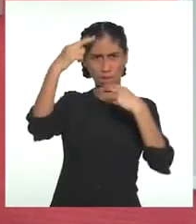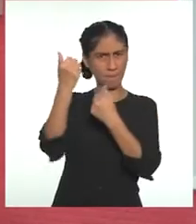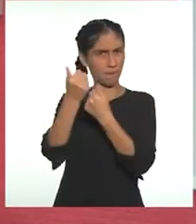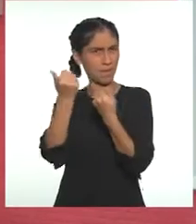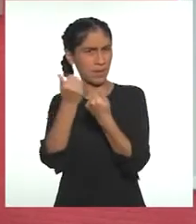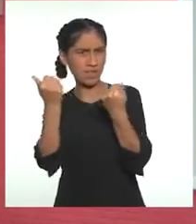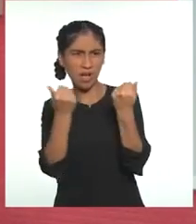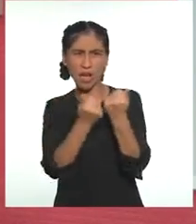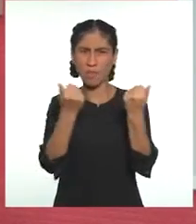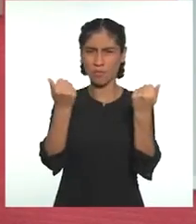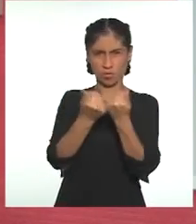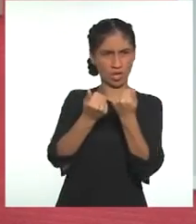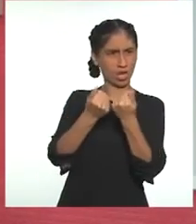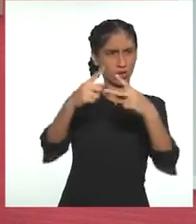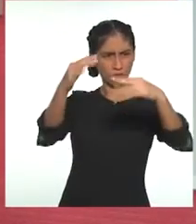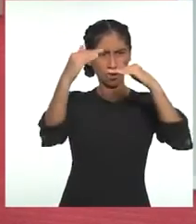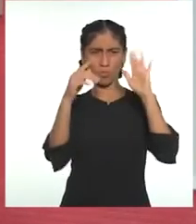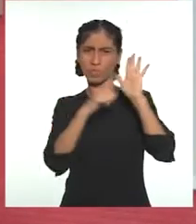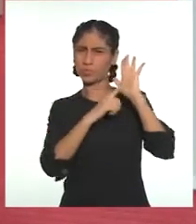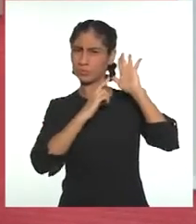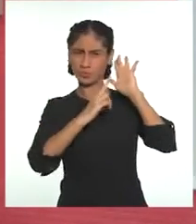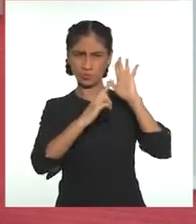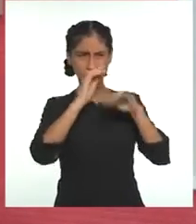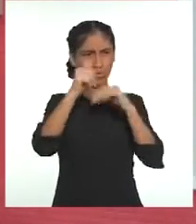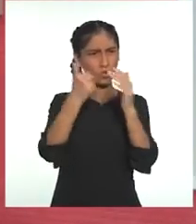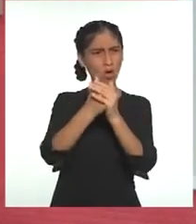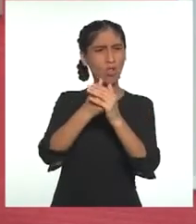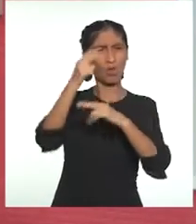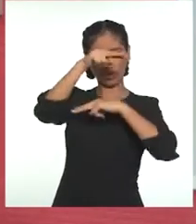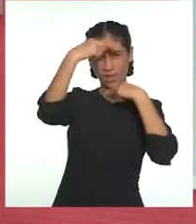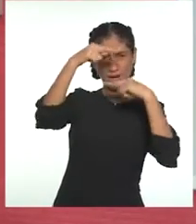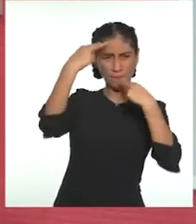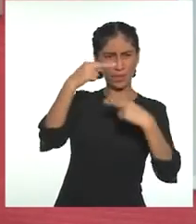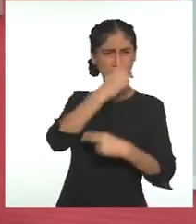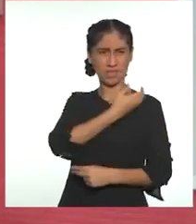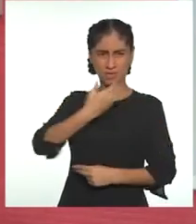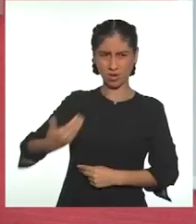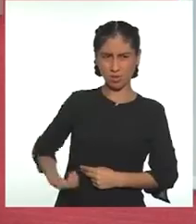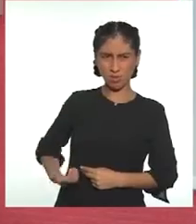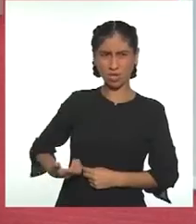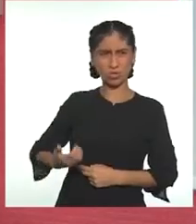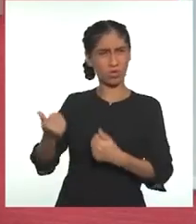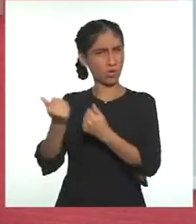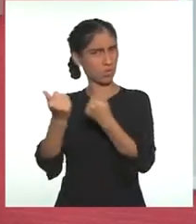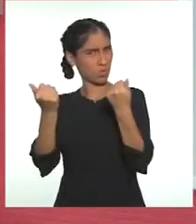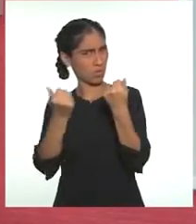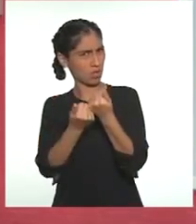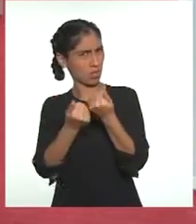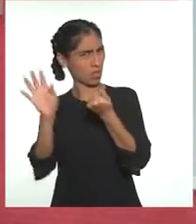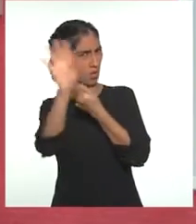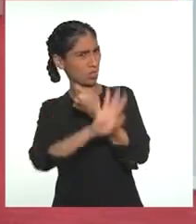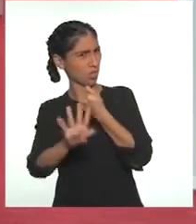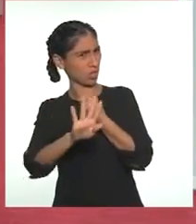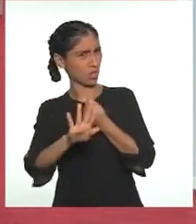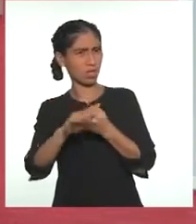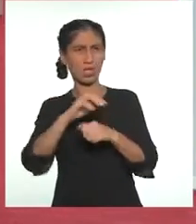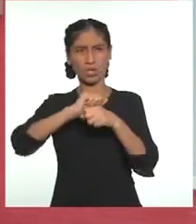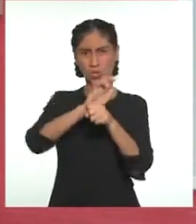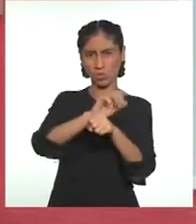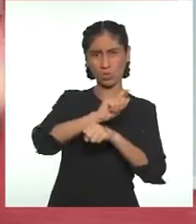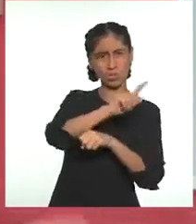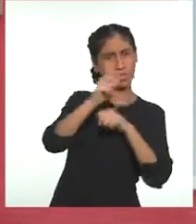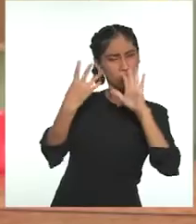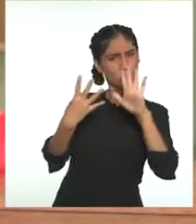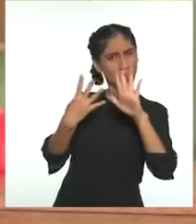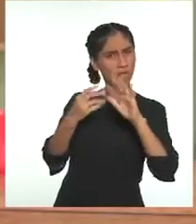XX. Cómo la información difundida por la prensa y el gobierno contribuyeron a la prevención del COVID-19. Mejora otra